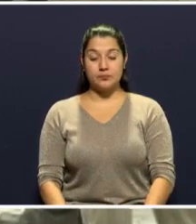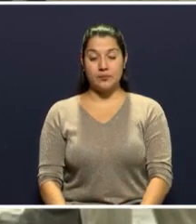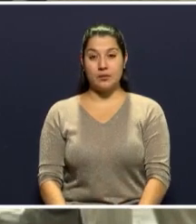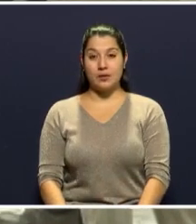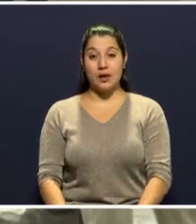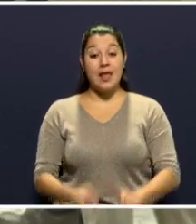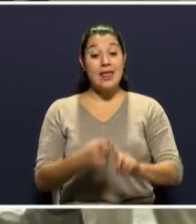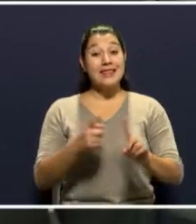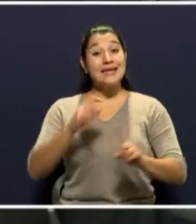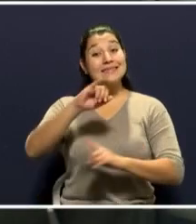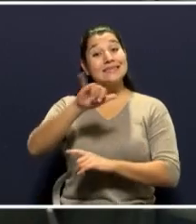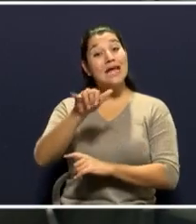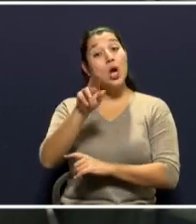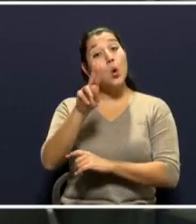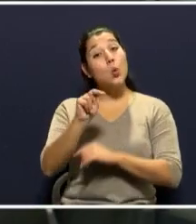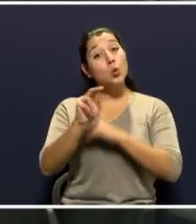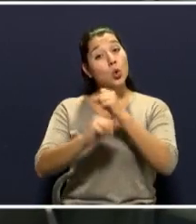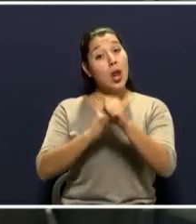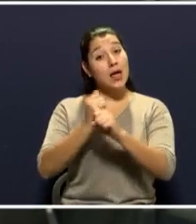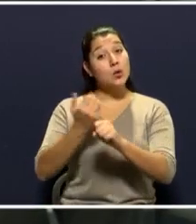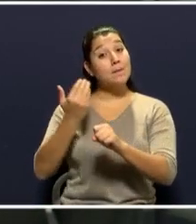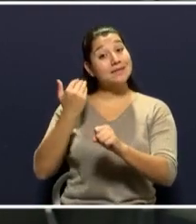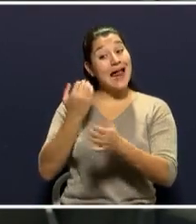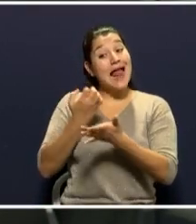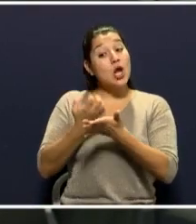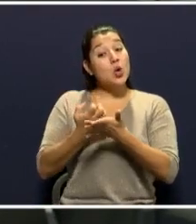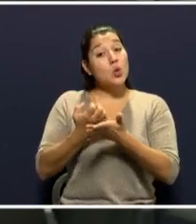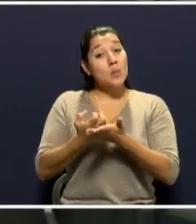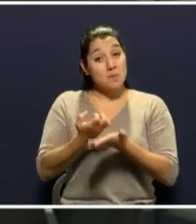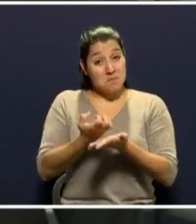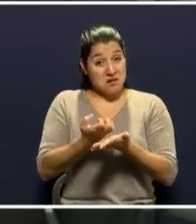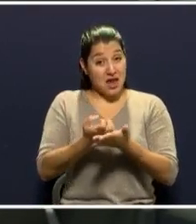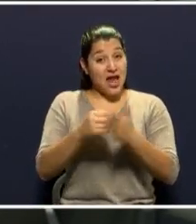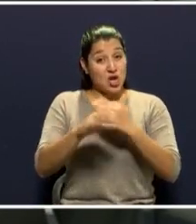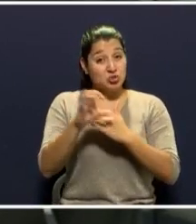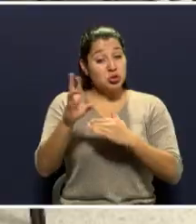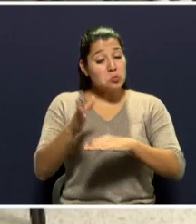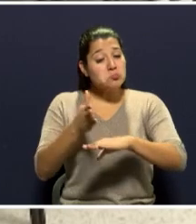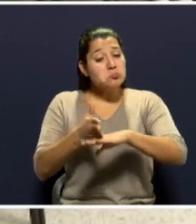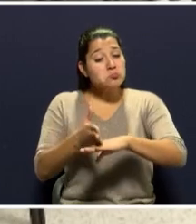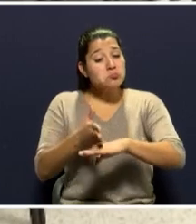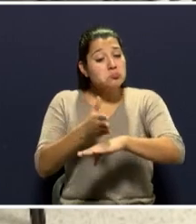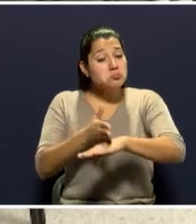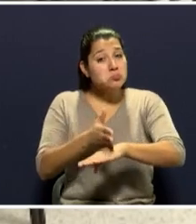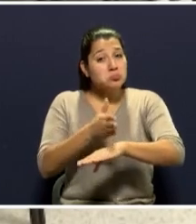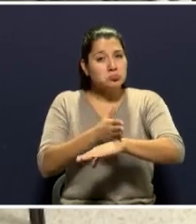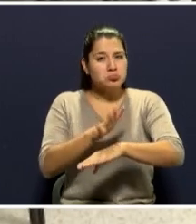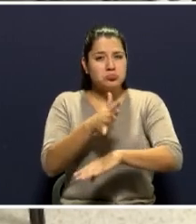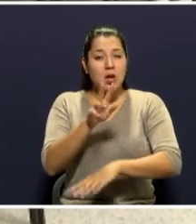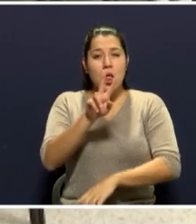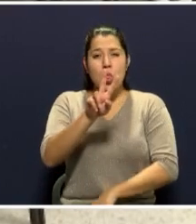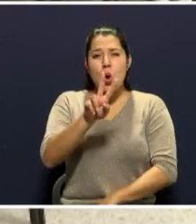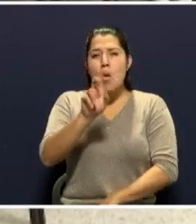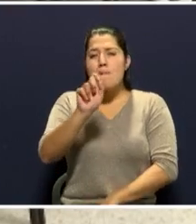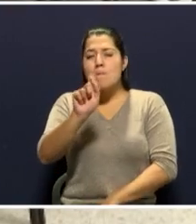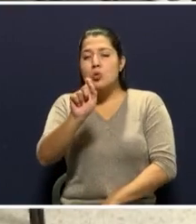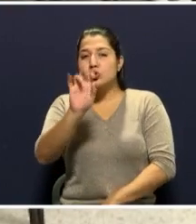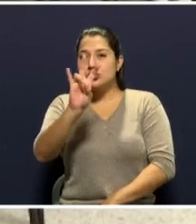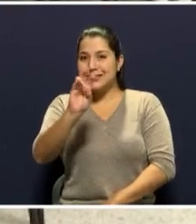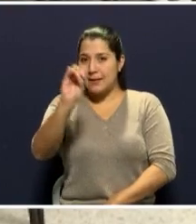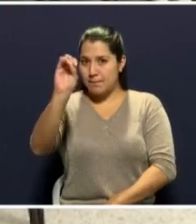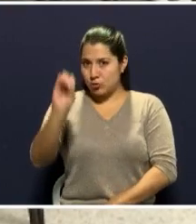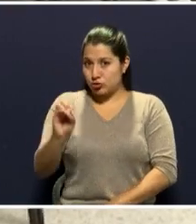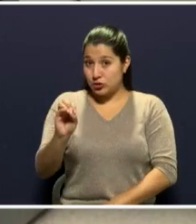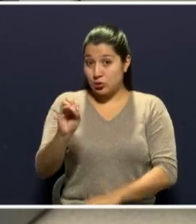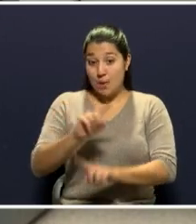Pese a que desde junio del año pasado la economía del país venía con una recuperación moderada del 2.7%, esta realidad se